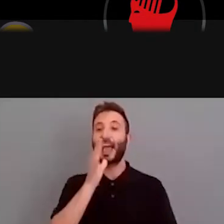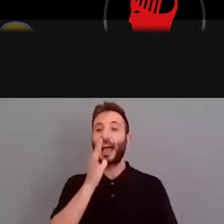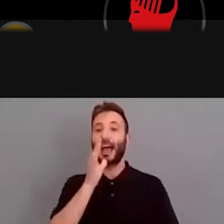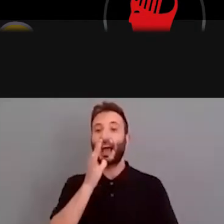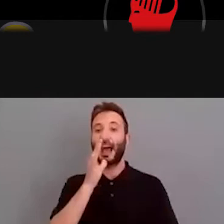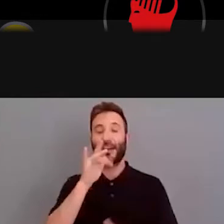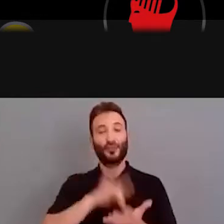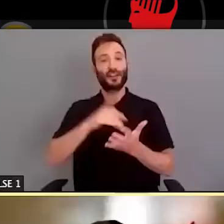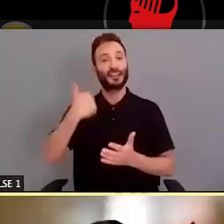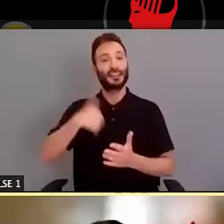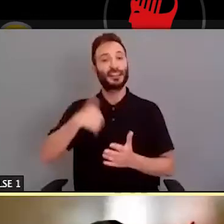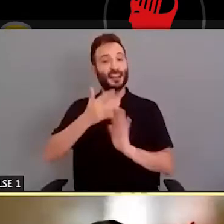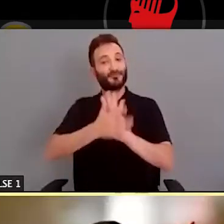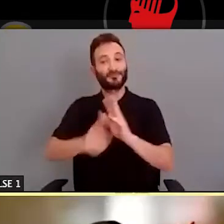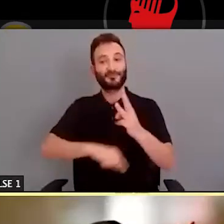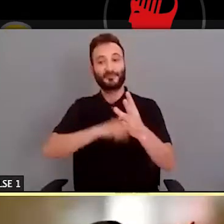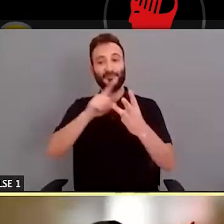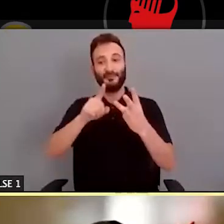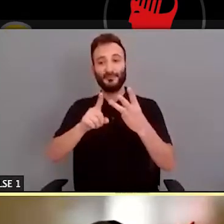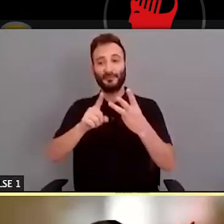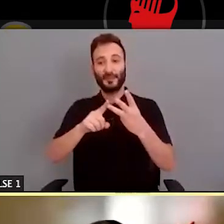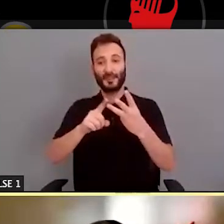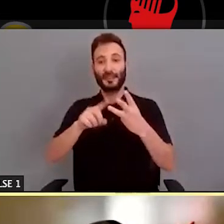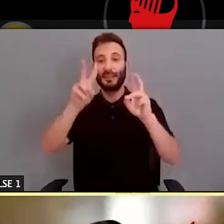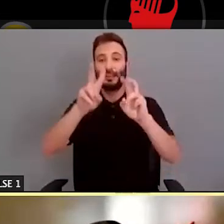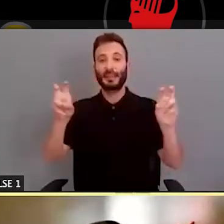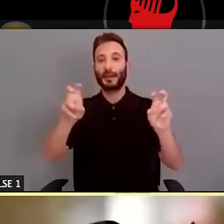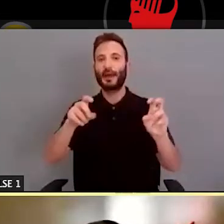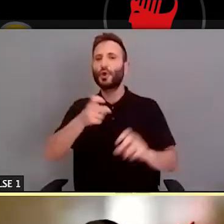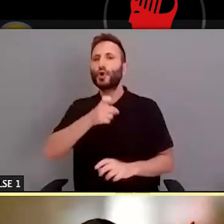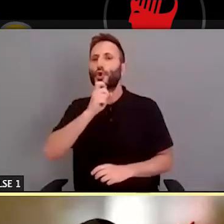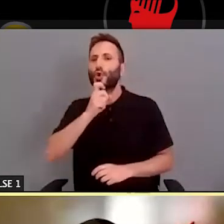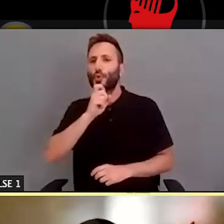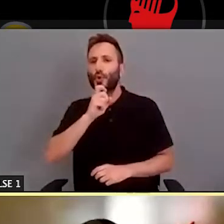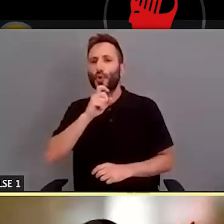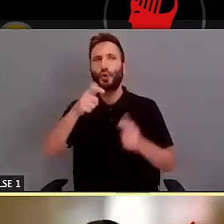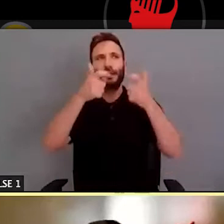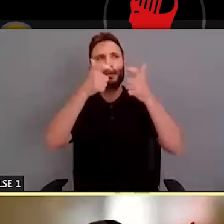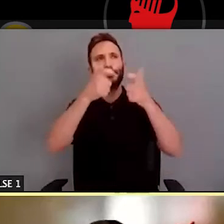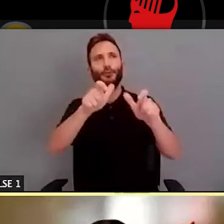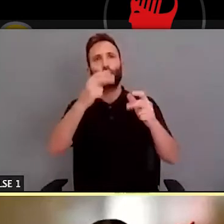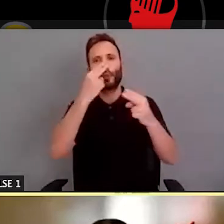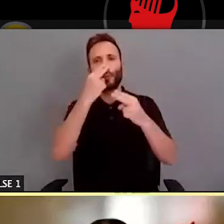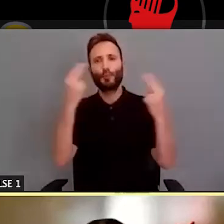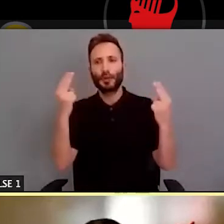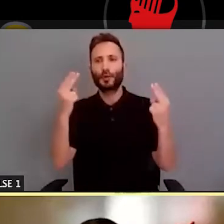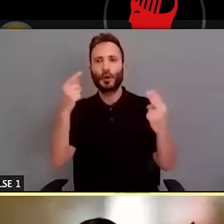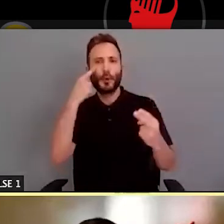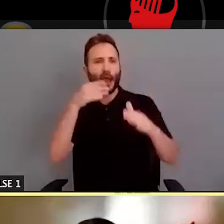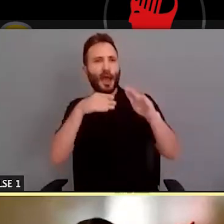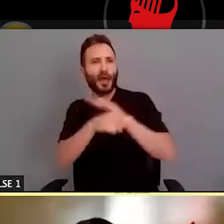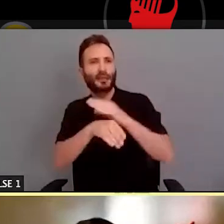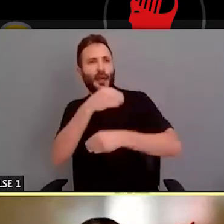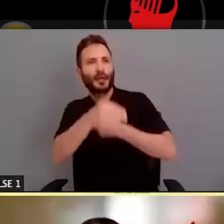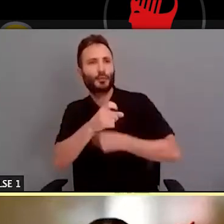hemos comentado, un escollo que habría que solucionar sería el cómo. Puede que los empresarios del sector público quieran hacer sus negocios accesibles para ser negocios